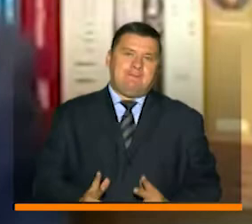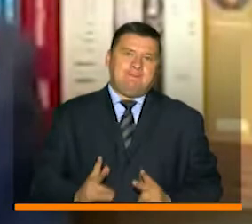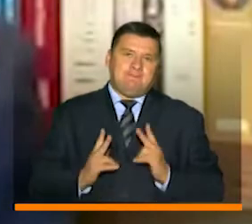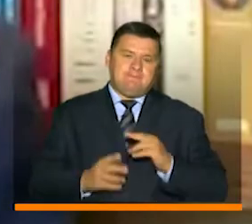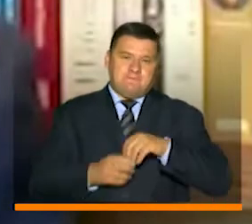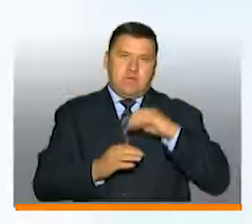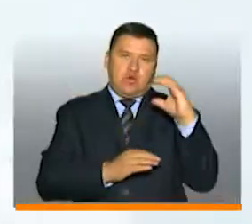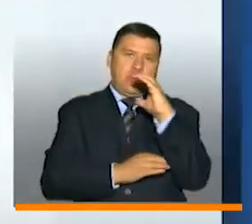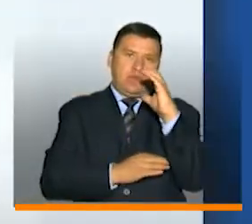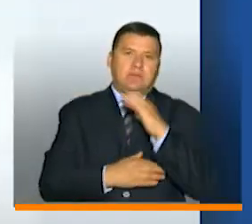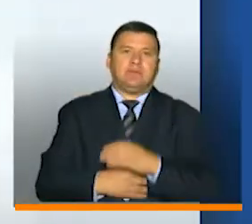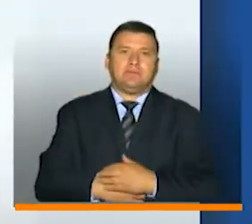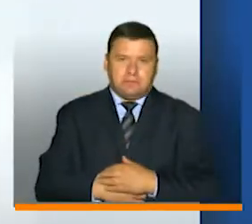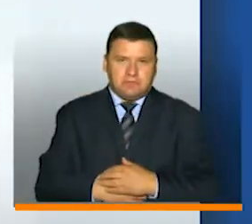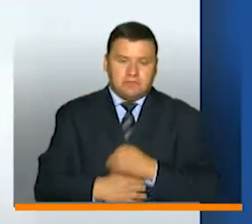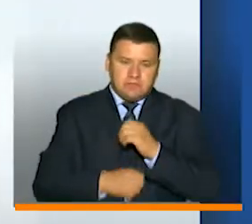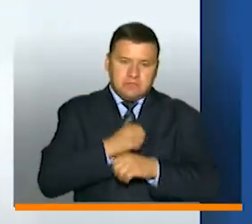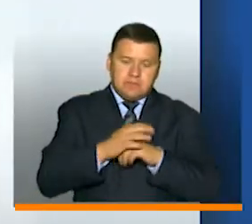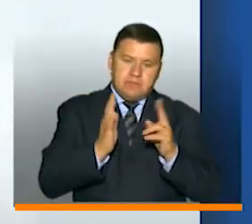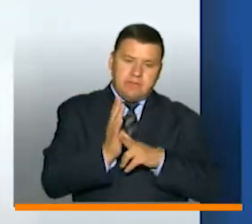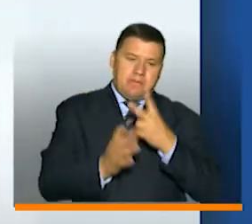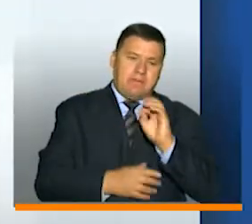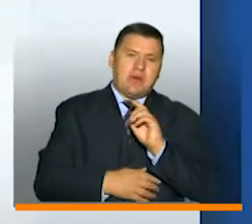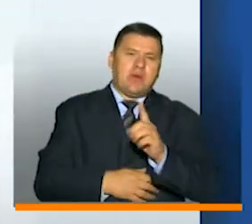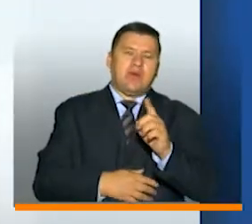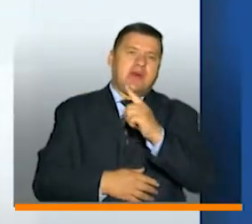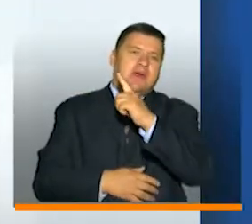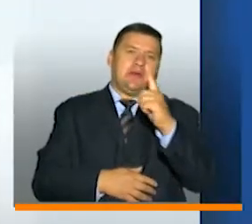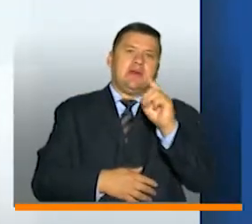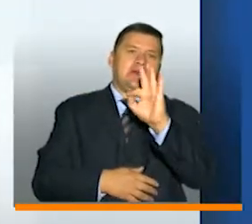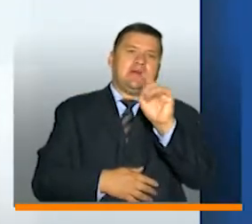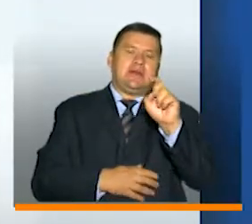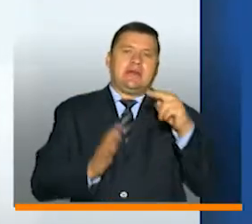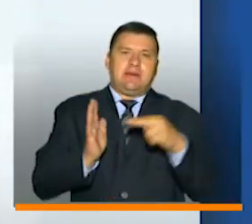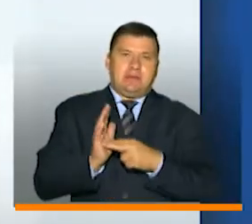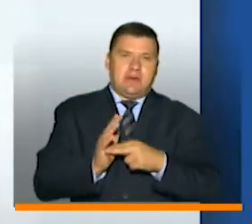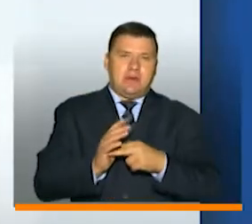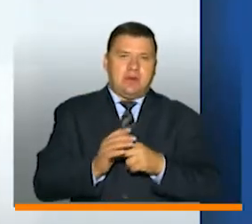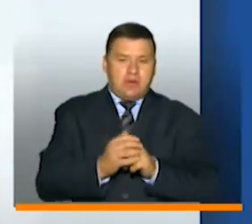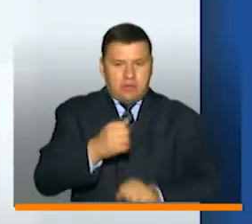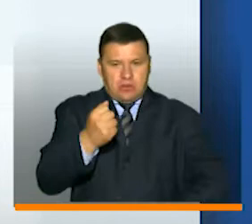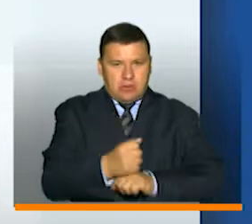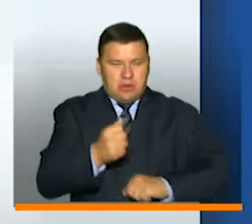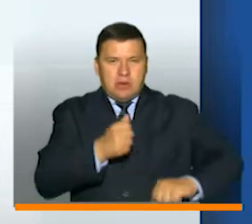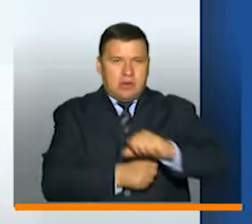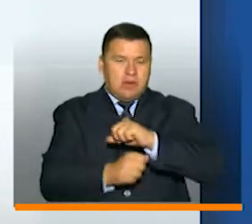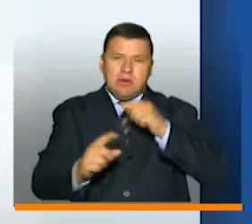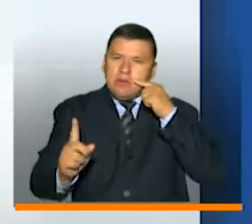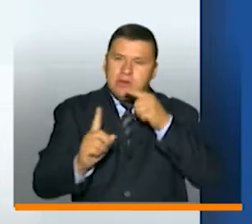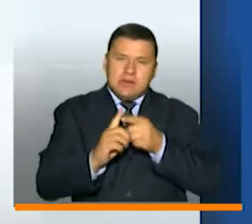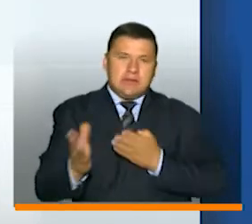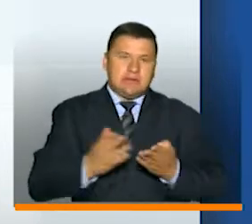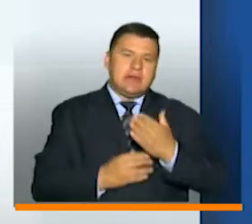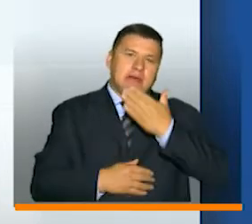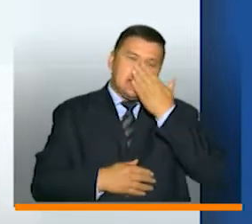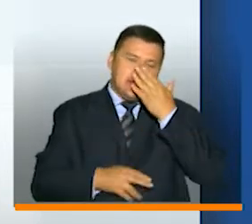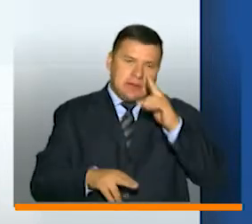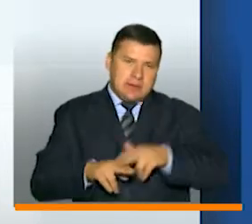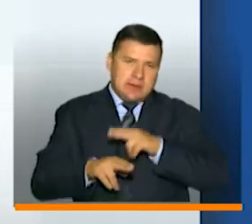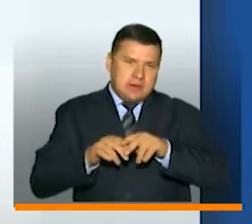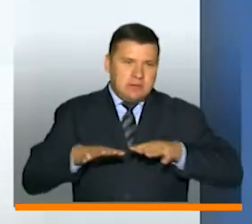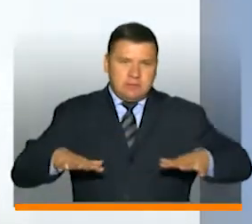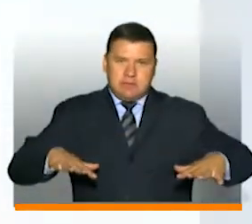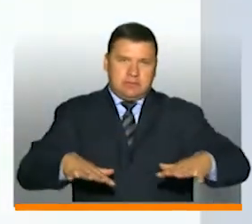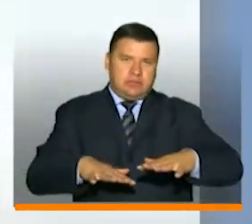de los colombianos. Durante el 2020, más de 137 mil nuevos usuarios han sido conectados al servicio de gas natural por